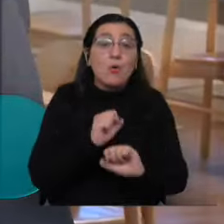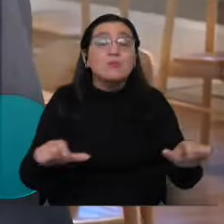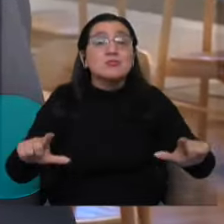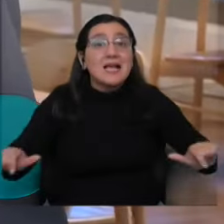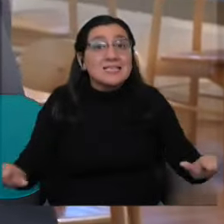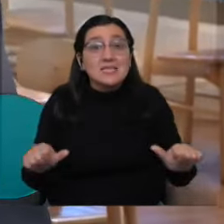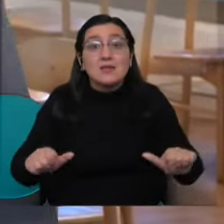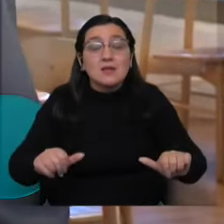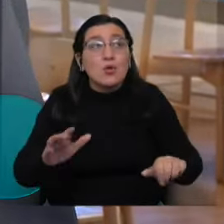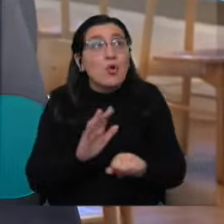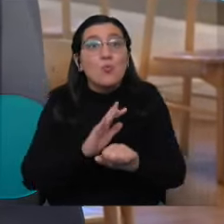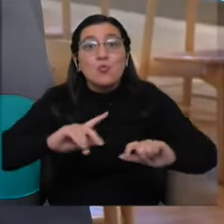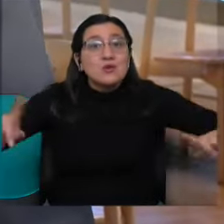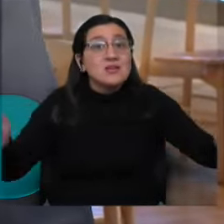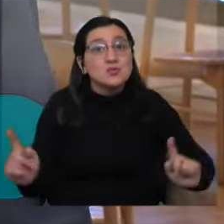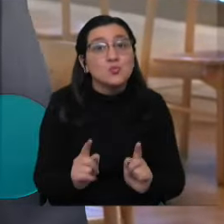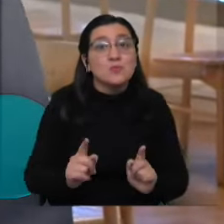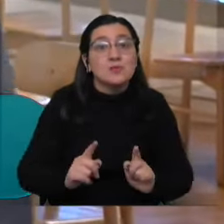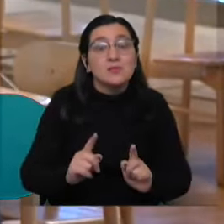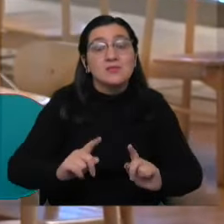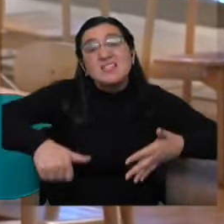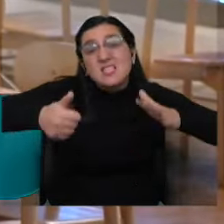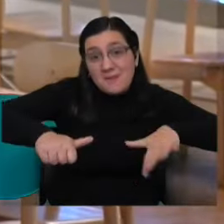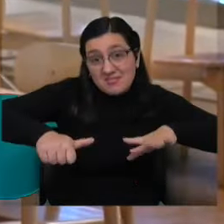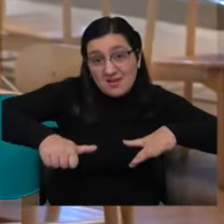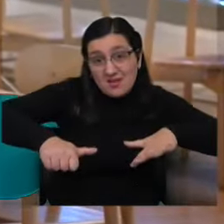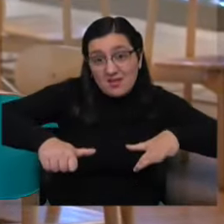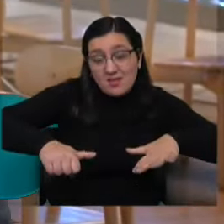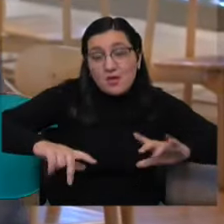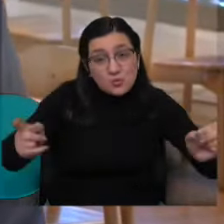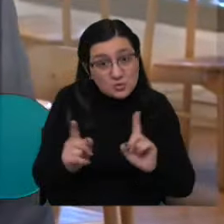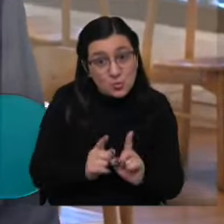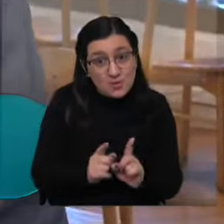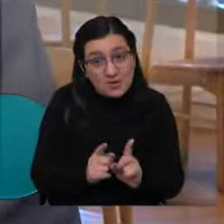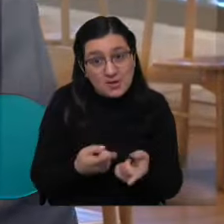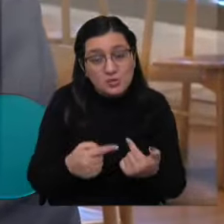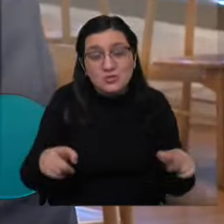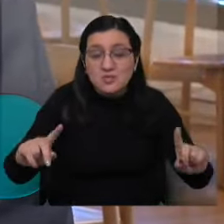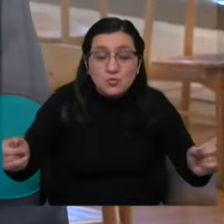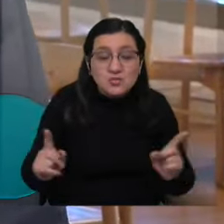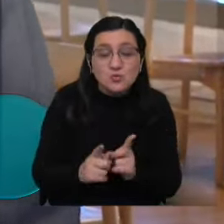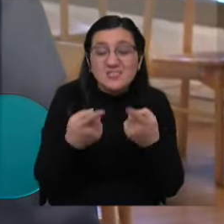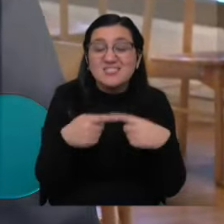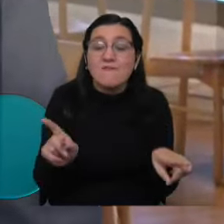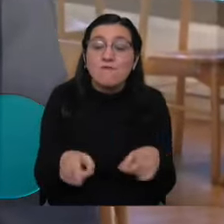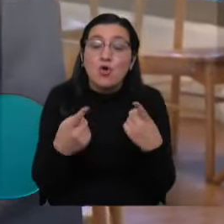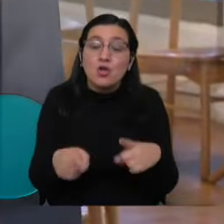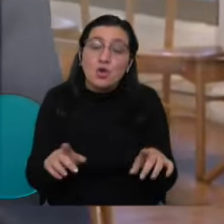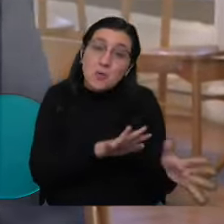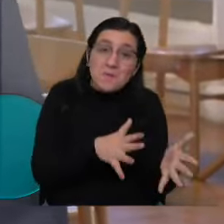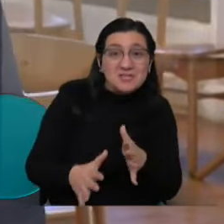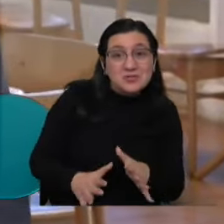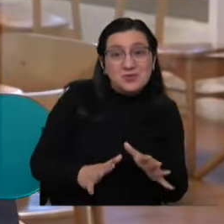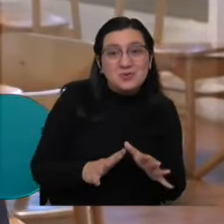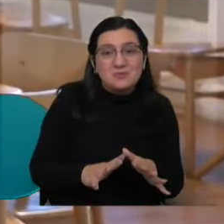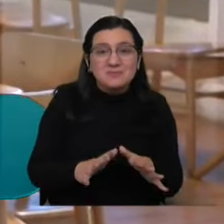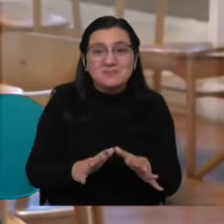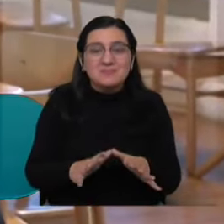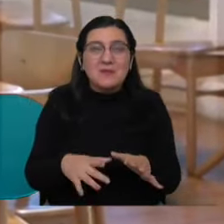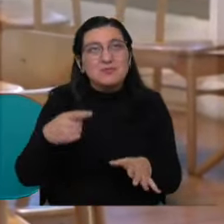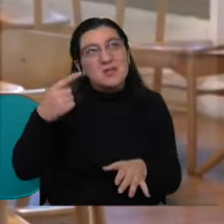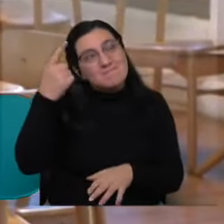resumen de este primer semestre entonces partimos con un concierto que se llamaba resumen Sinfónico y nos pareció que era un poco vamos a buscarle